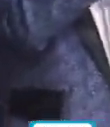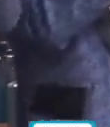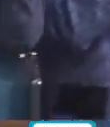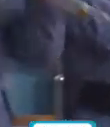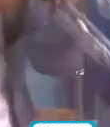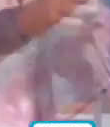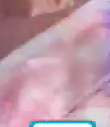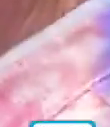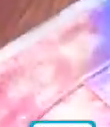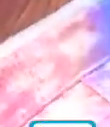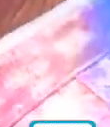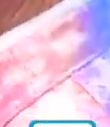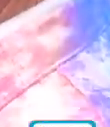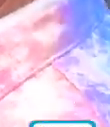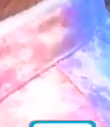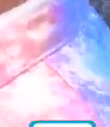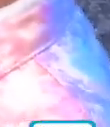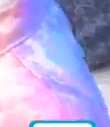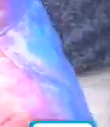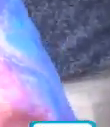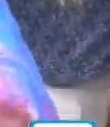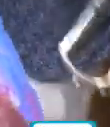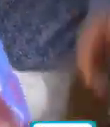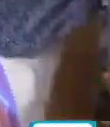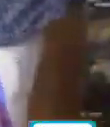Y tuve el valor de seguir.